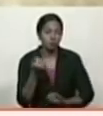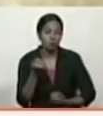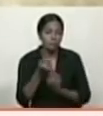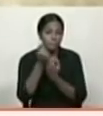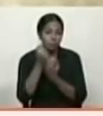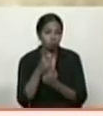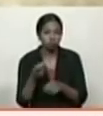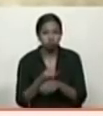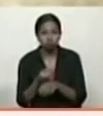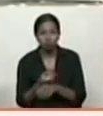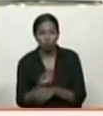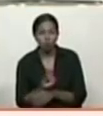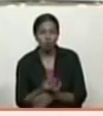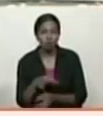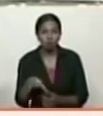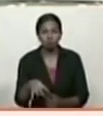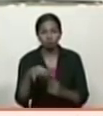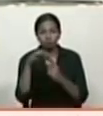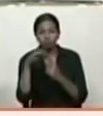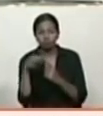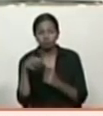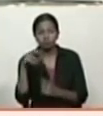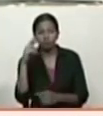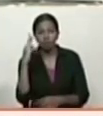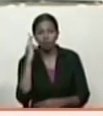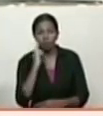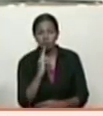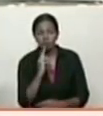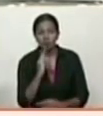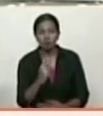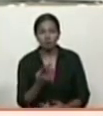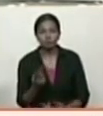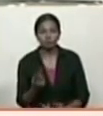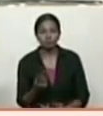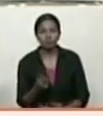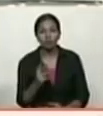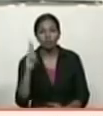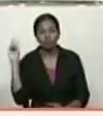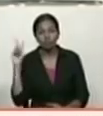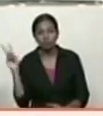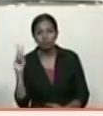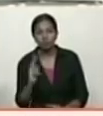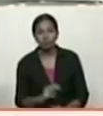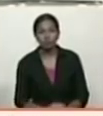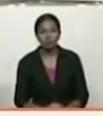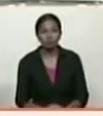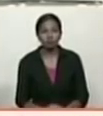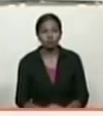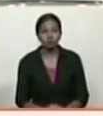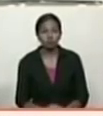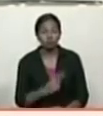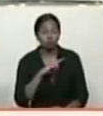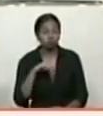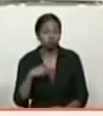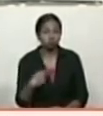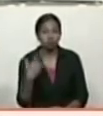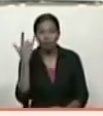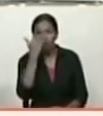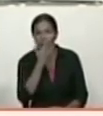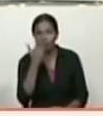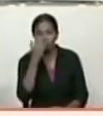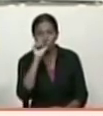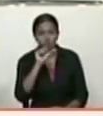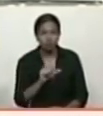al gobierno legítimo de la República Bolivariana de Venezuela. Estamos hablando que en el África Austral, en el África del